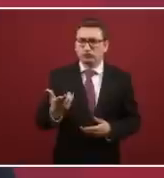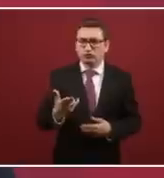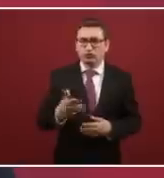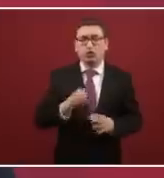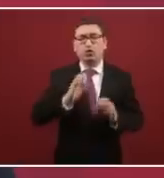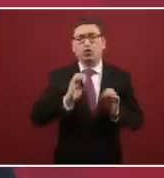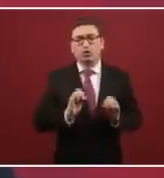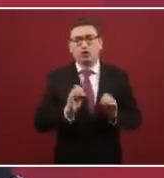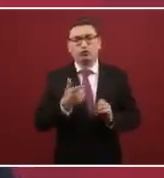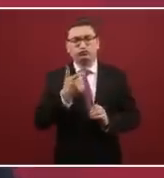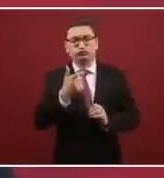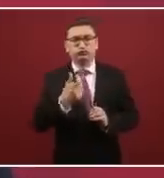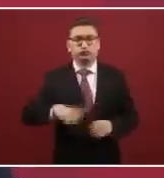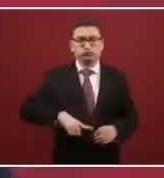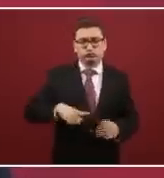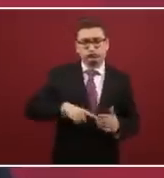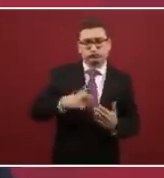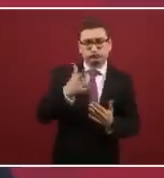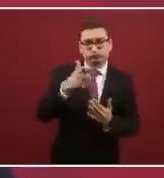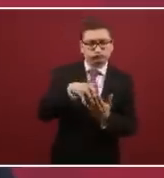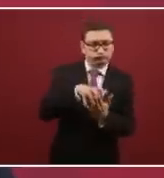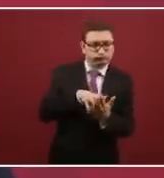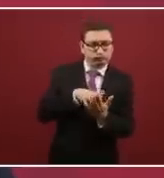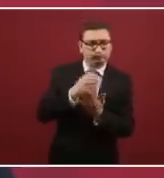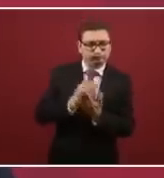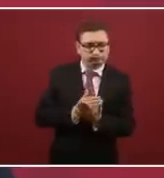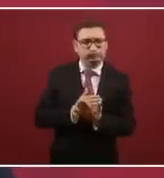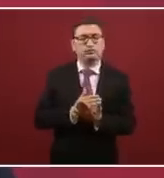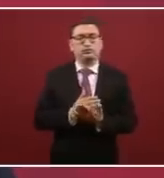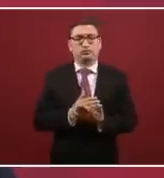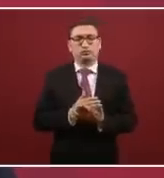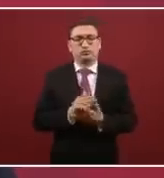austeridad. No ponía el ejemplo.